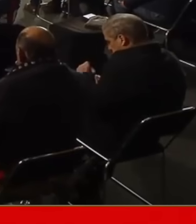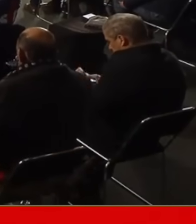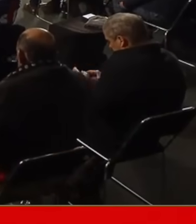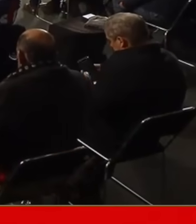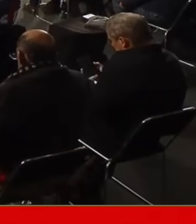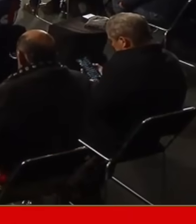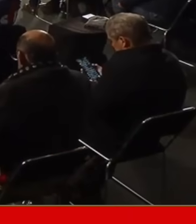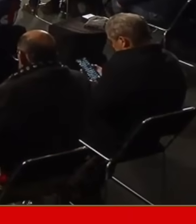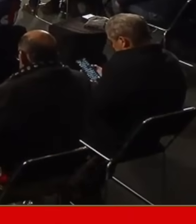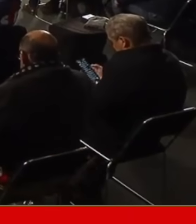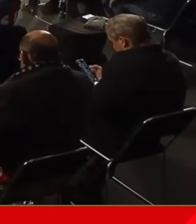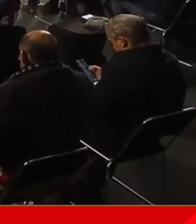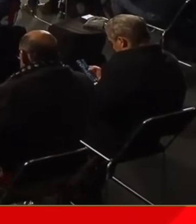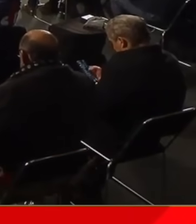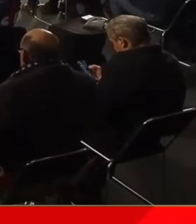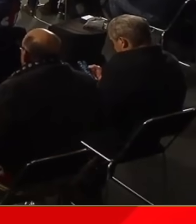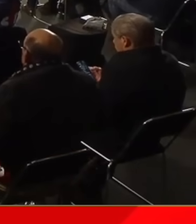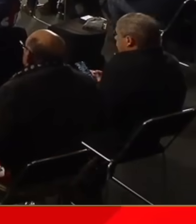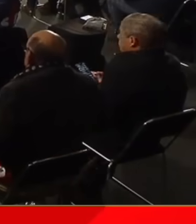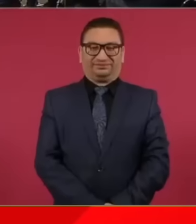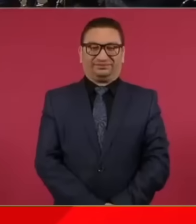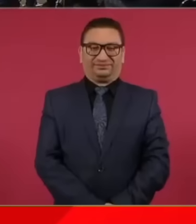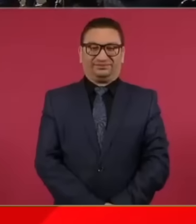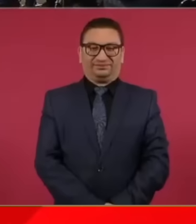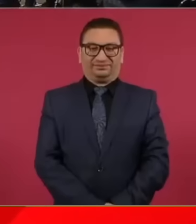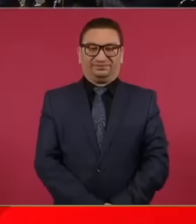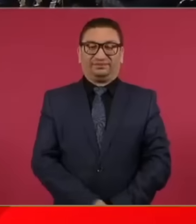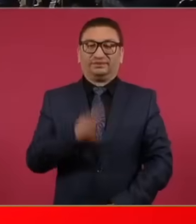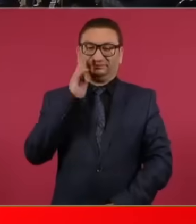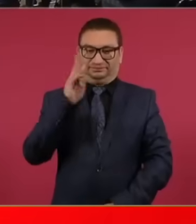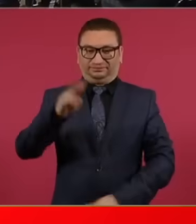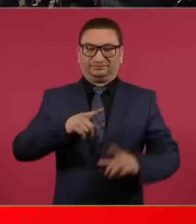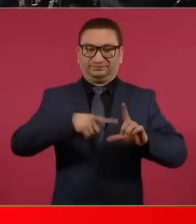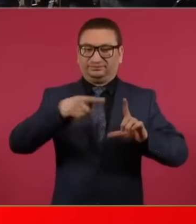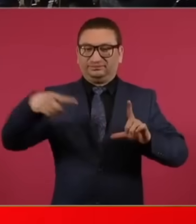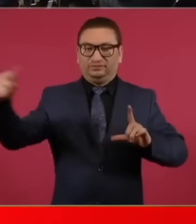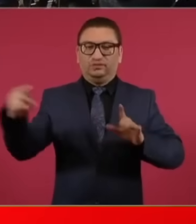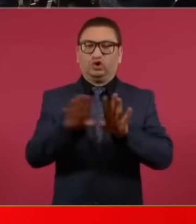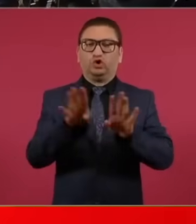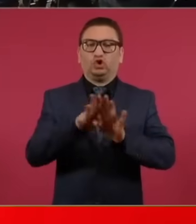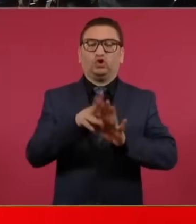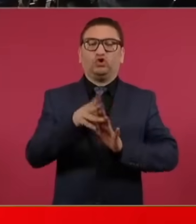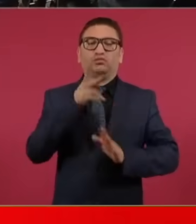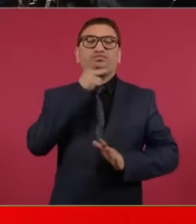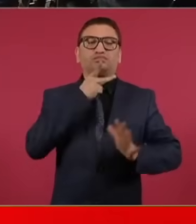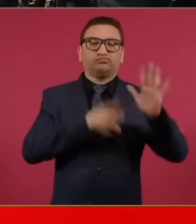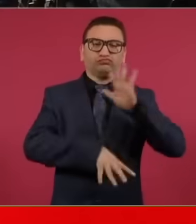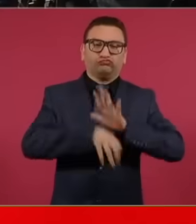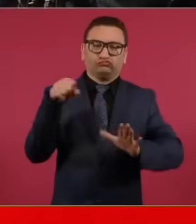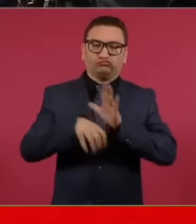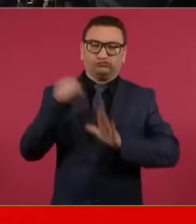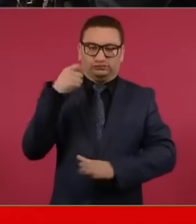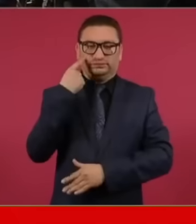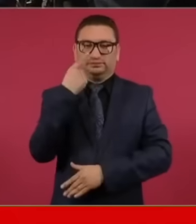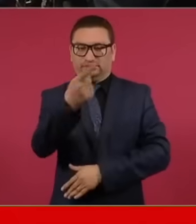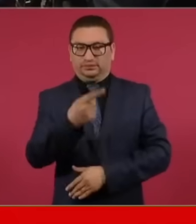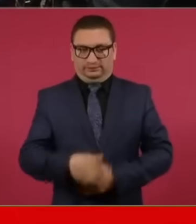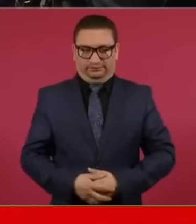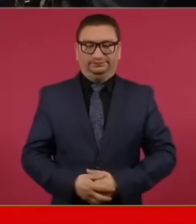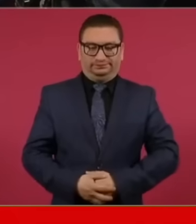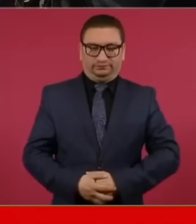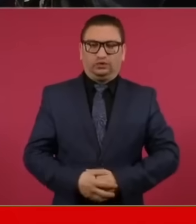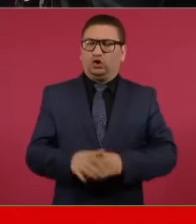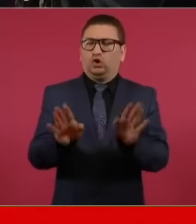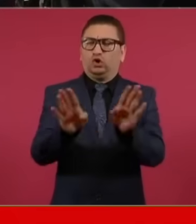en la extracción de petróleo. ¿Por qué no pones la gráfica sobre extracción de petróleo? Para que